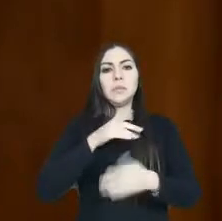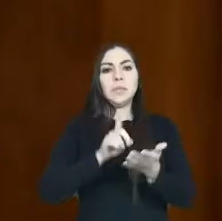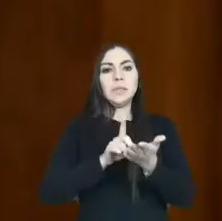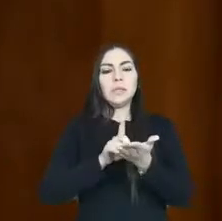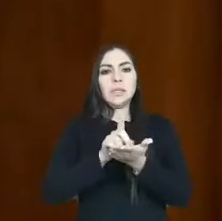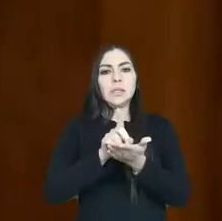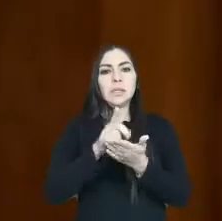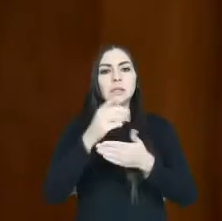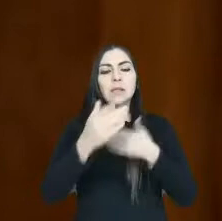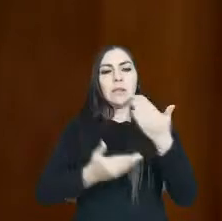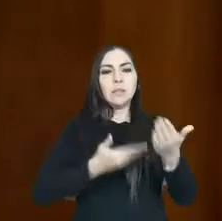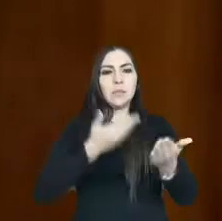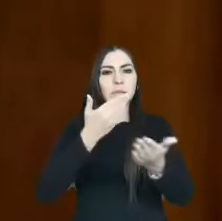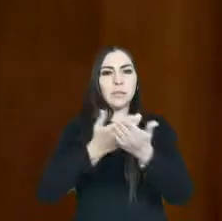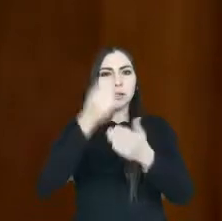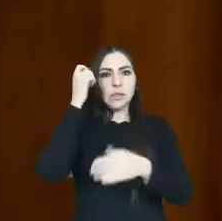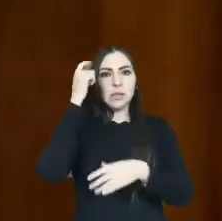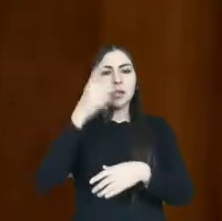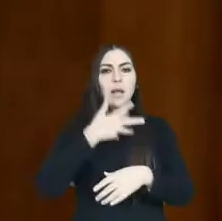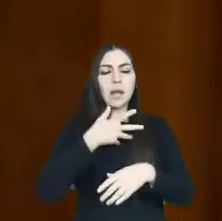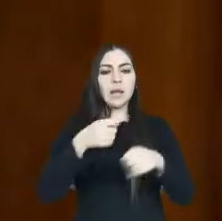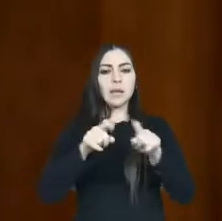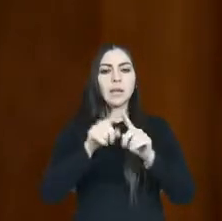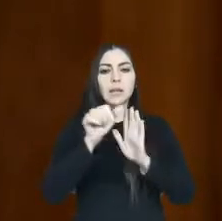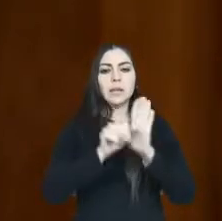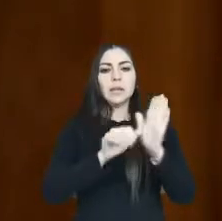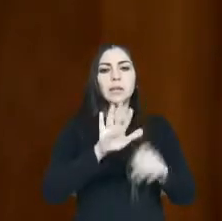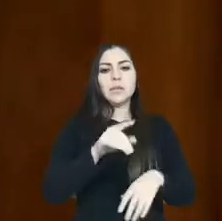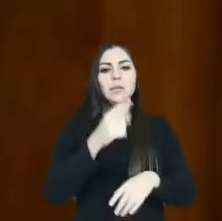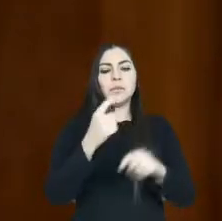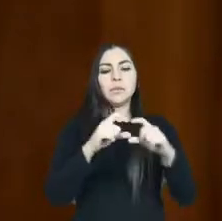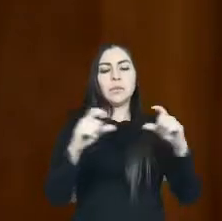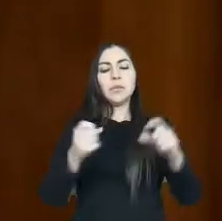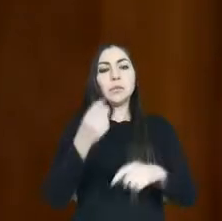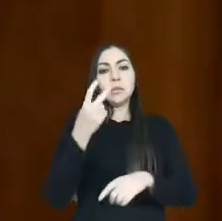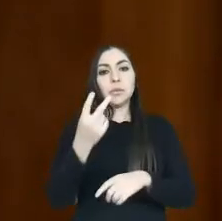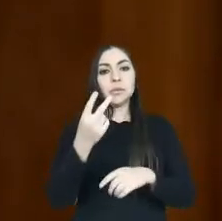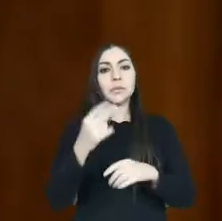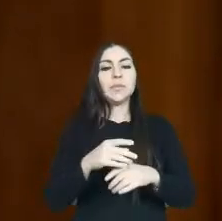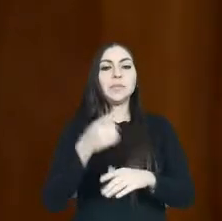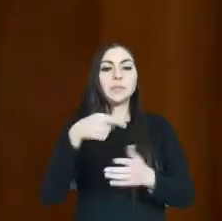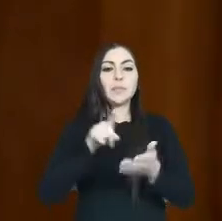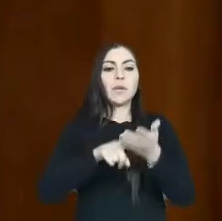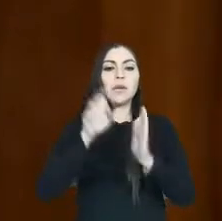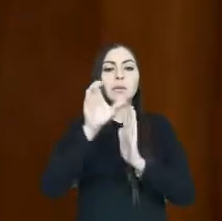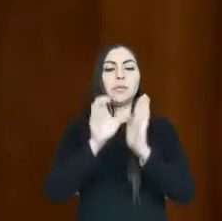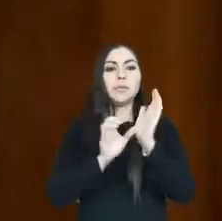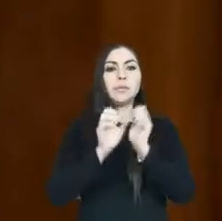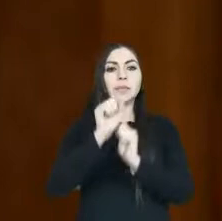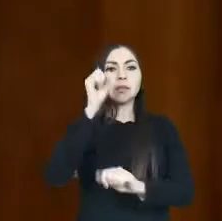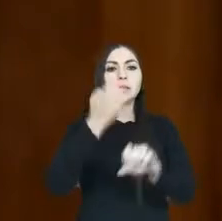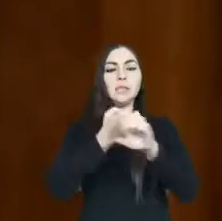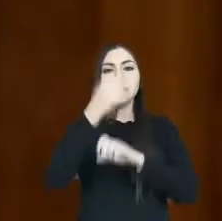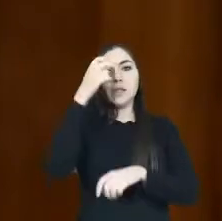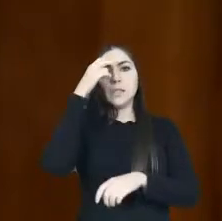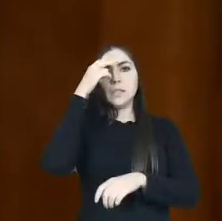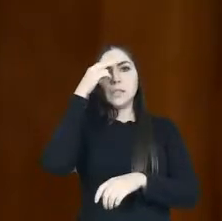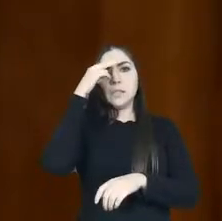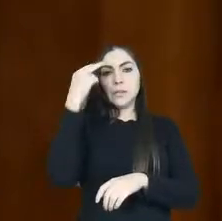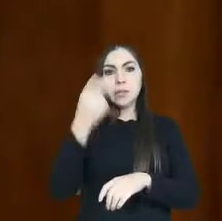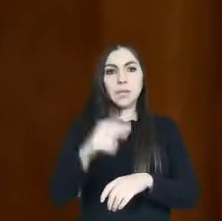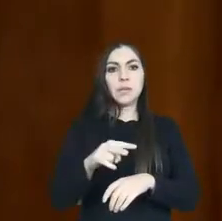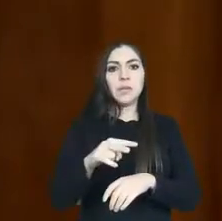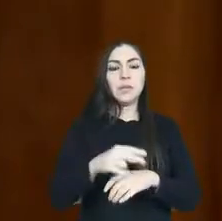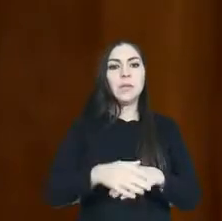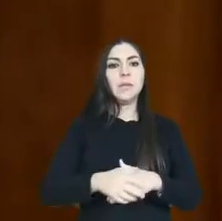iniciativa legislativa dispuesto en los artículos 51, fracción 2 de la Constitución Política del Estado Libre y Soberano